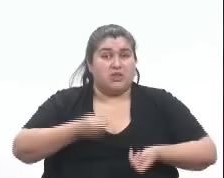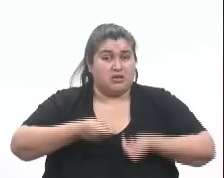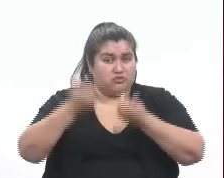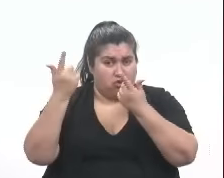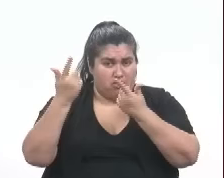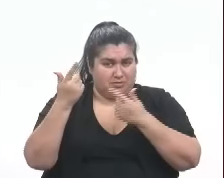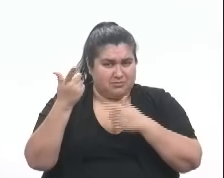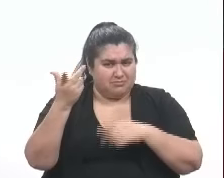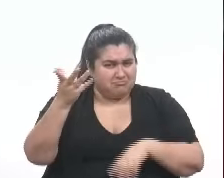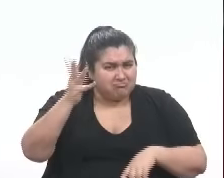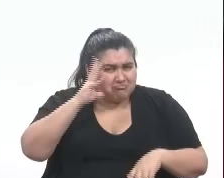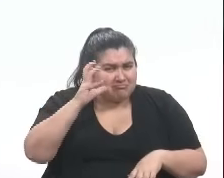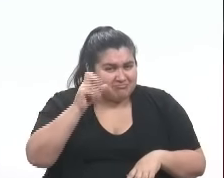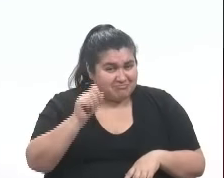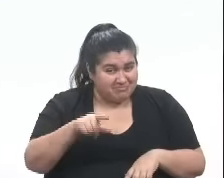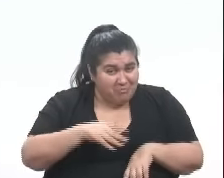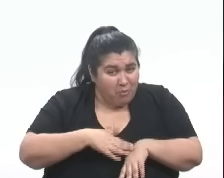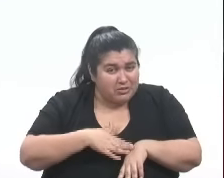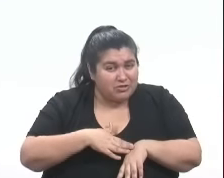suena?